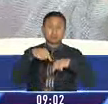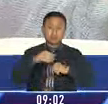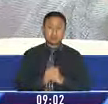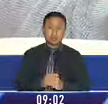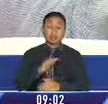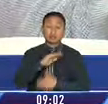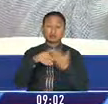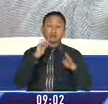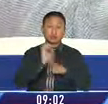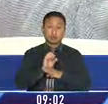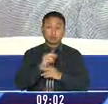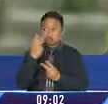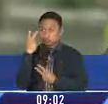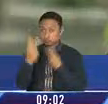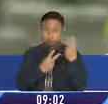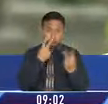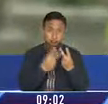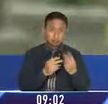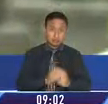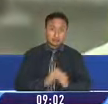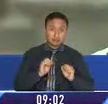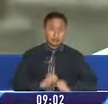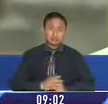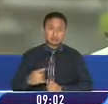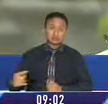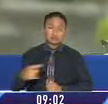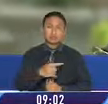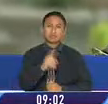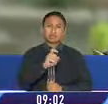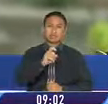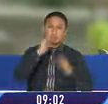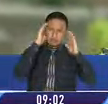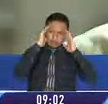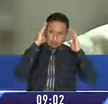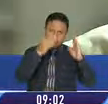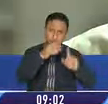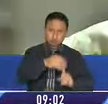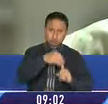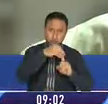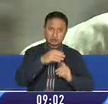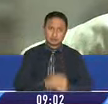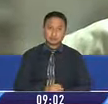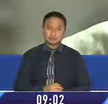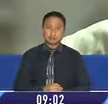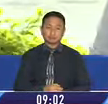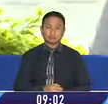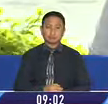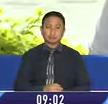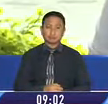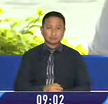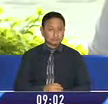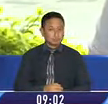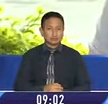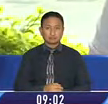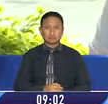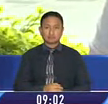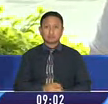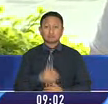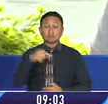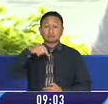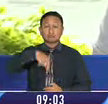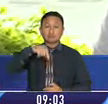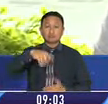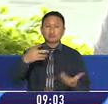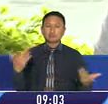recorridos por el país para dialogar y encontrar nudos críticos que requieran la atención prioritaria del Estado ecuatoriano. Vamos a buscar la manera